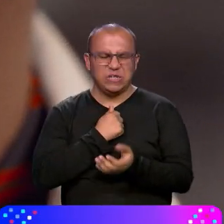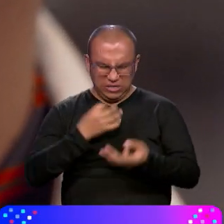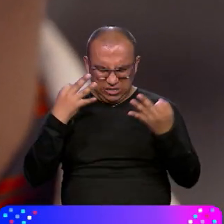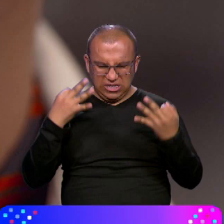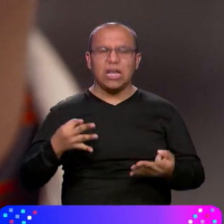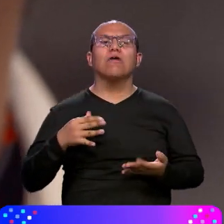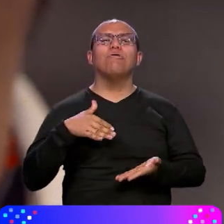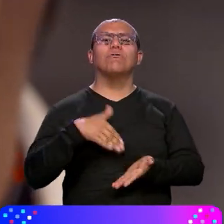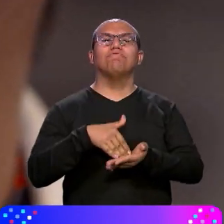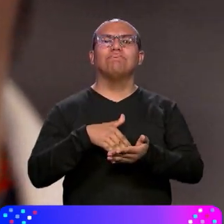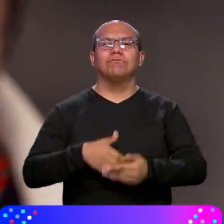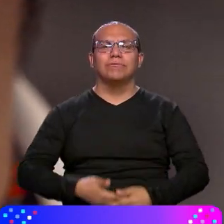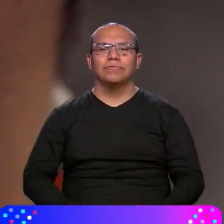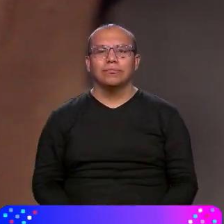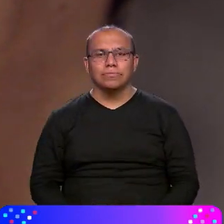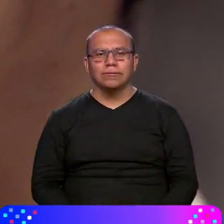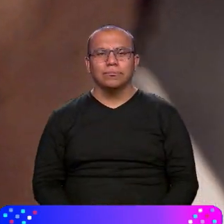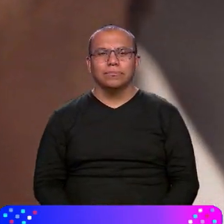seguro.